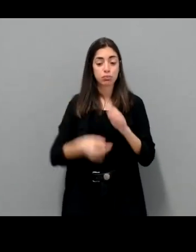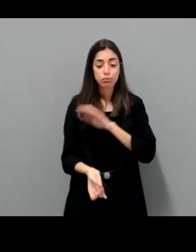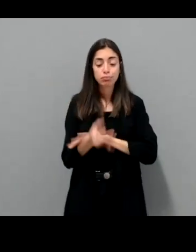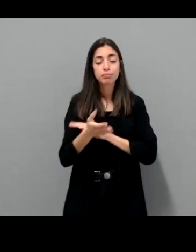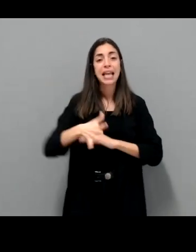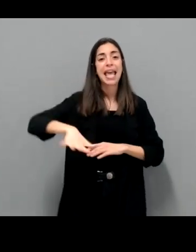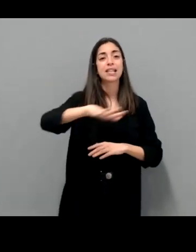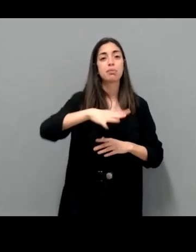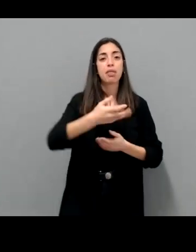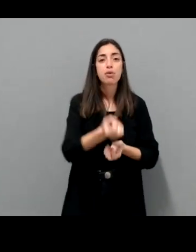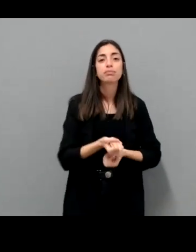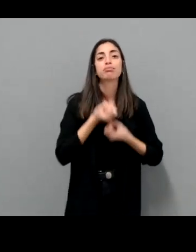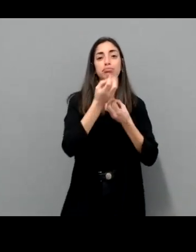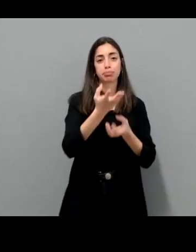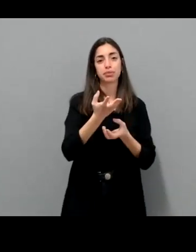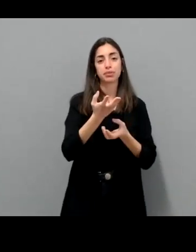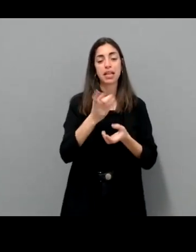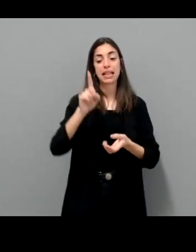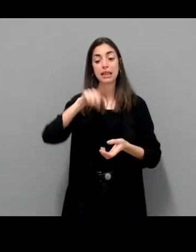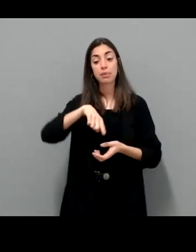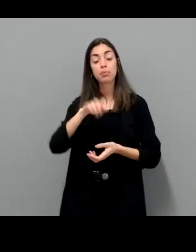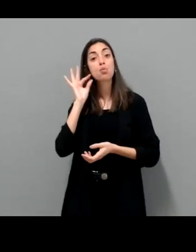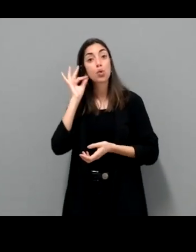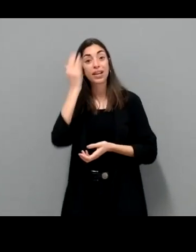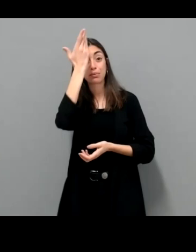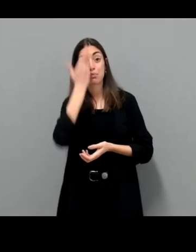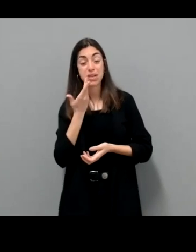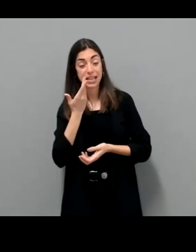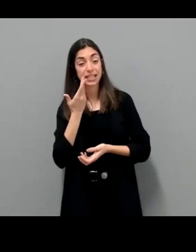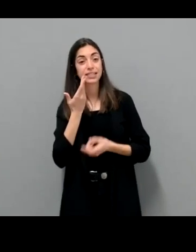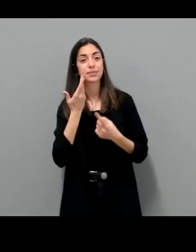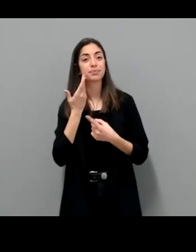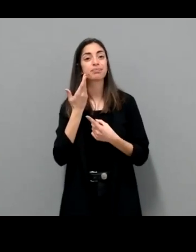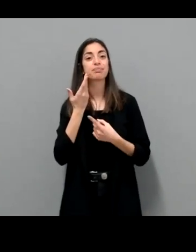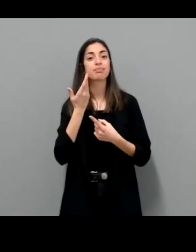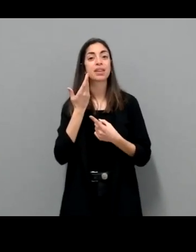expresión. A las mujeres con parálisis cerebral se les niega su